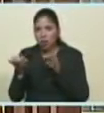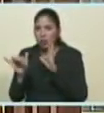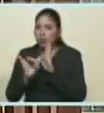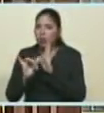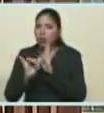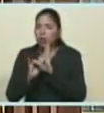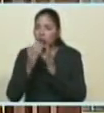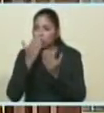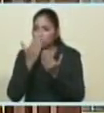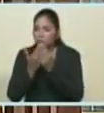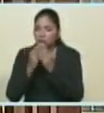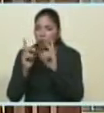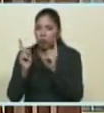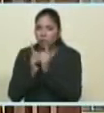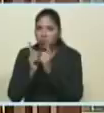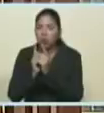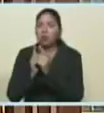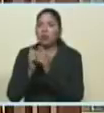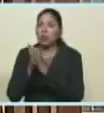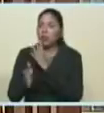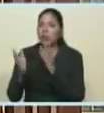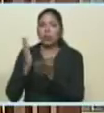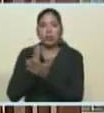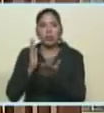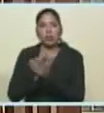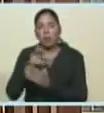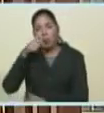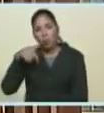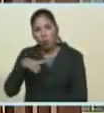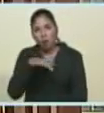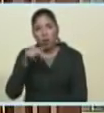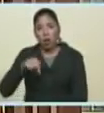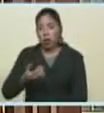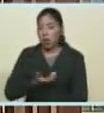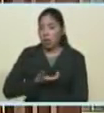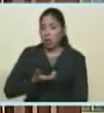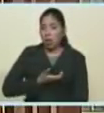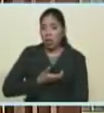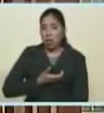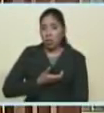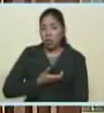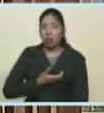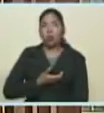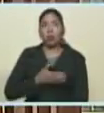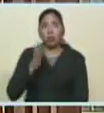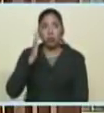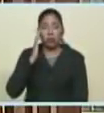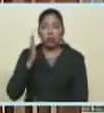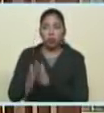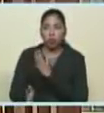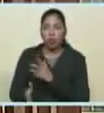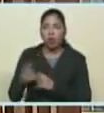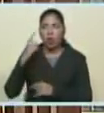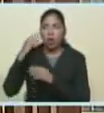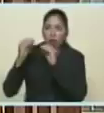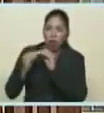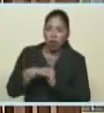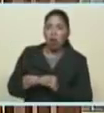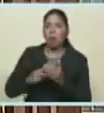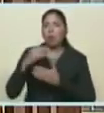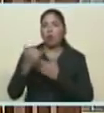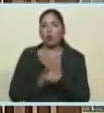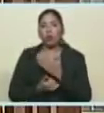pueblo. Los alcaldes y las alcaldesas, ya en este periodo, integrados a un plan, el Plan de la Patria, nos va a